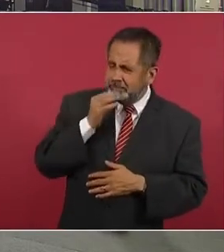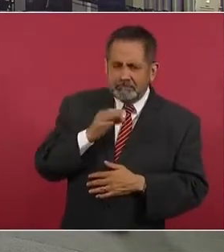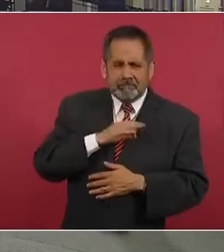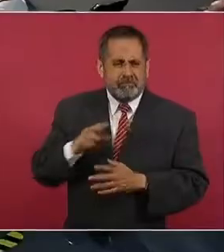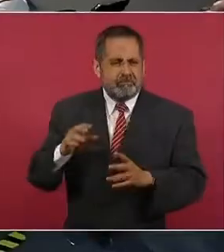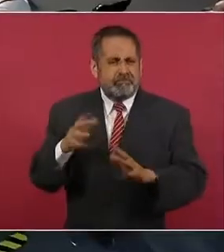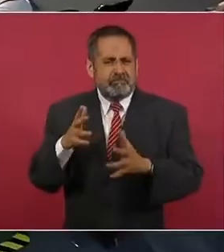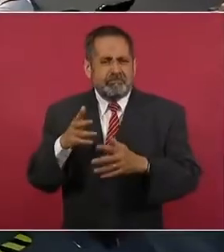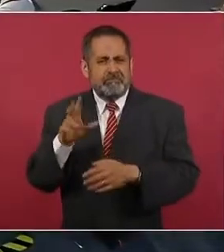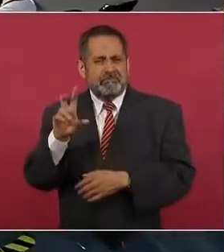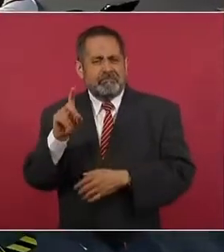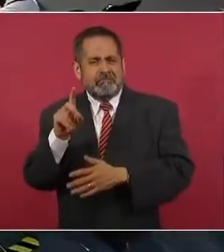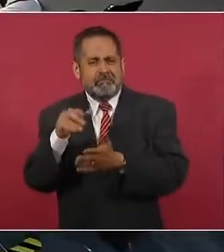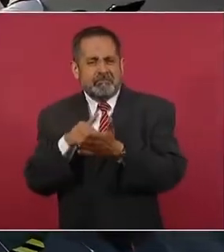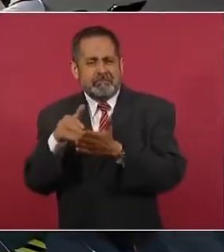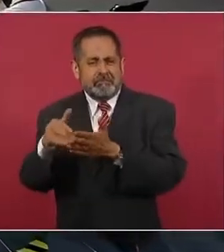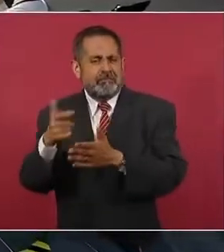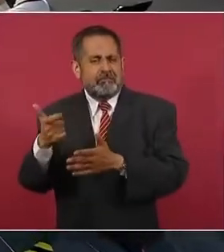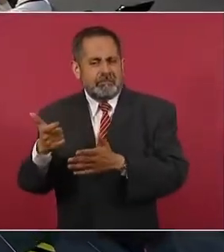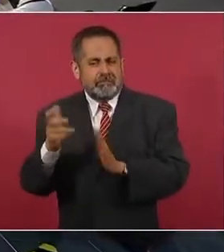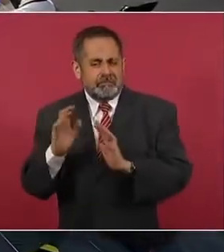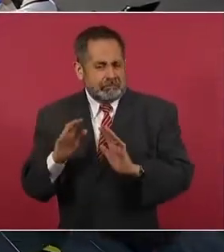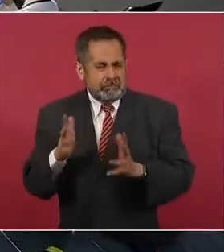de $30 millones.